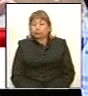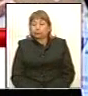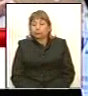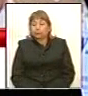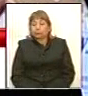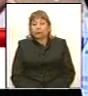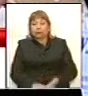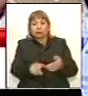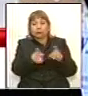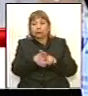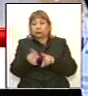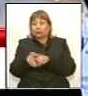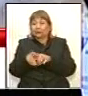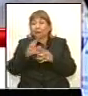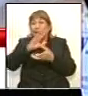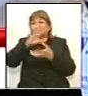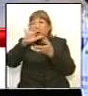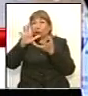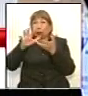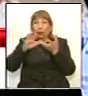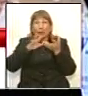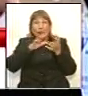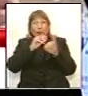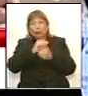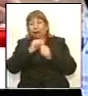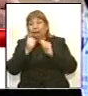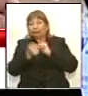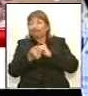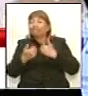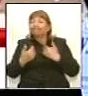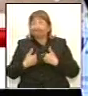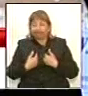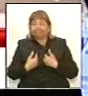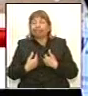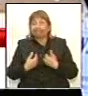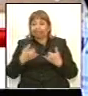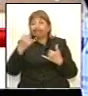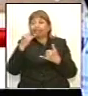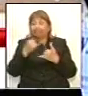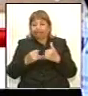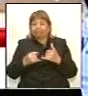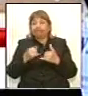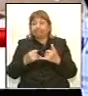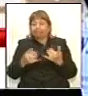Y también con el cambio climático es algo que podríamos tener. Y finalmente,